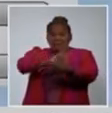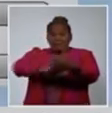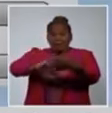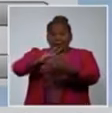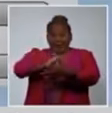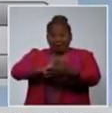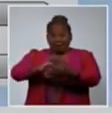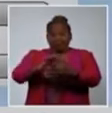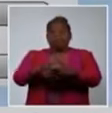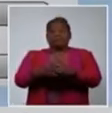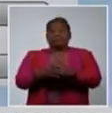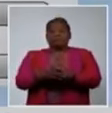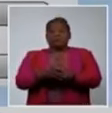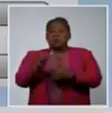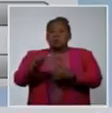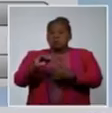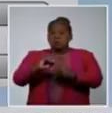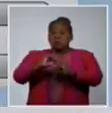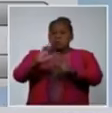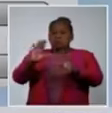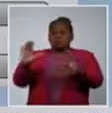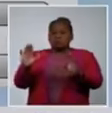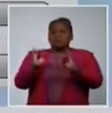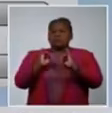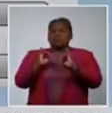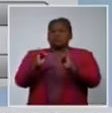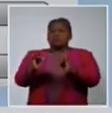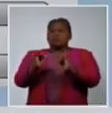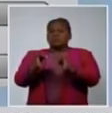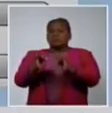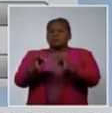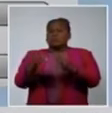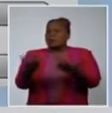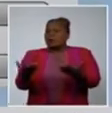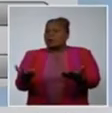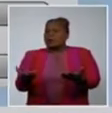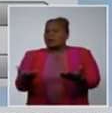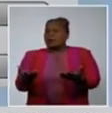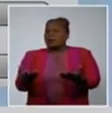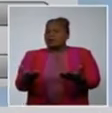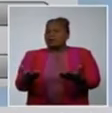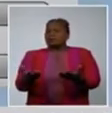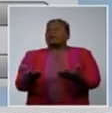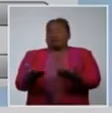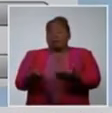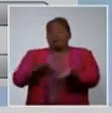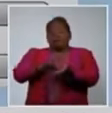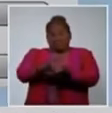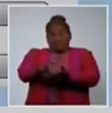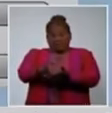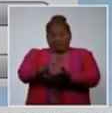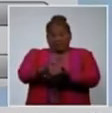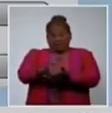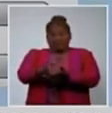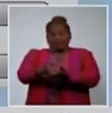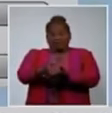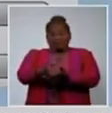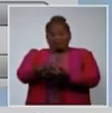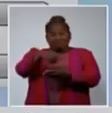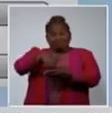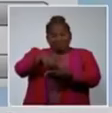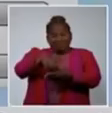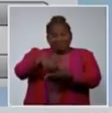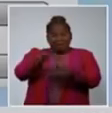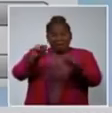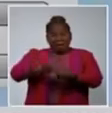auto animal en la noticia herramienta la espera que además de mantenerse como epicentro brasil como